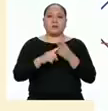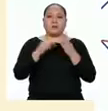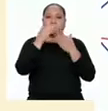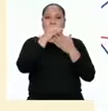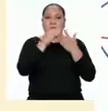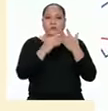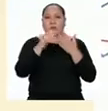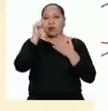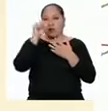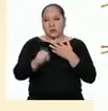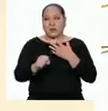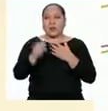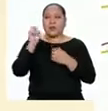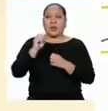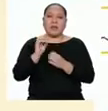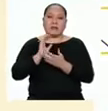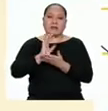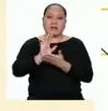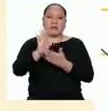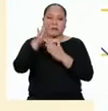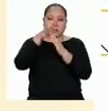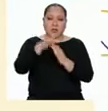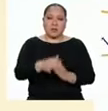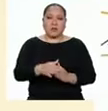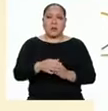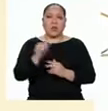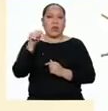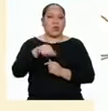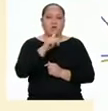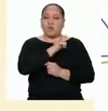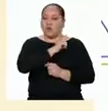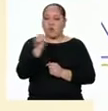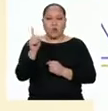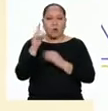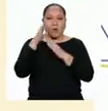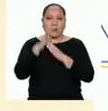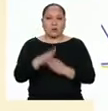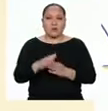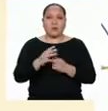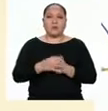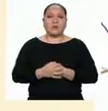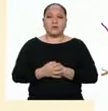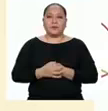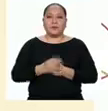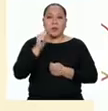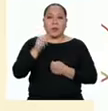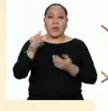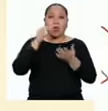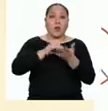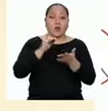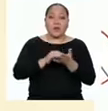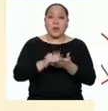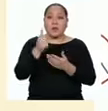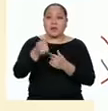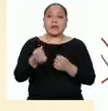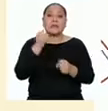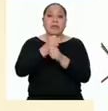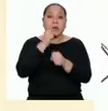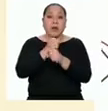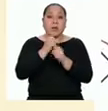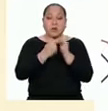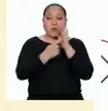son sí han discriminado y no han discriminado. Aquí nuevamente volvemos a trabajar